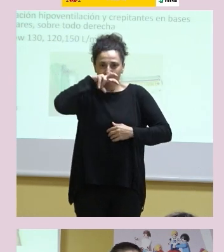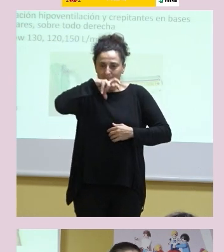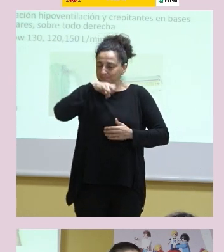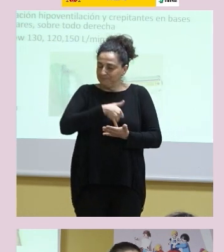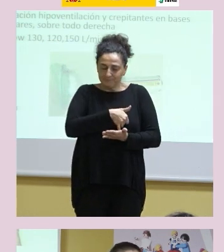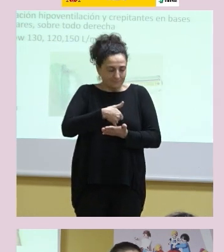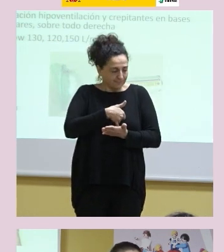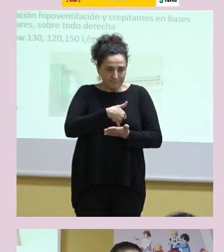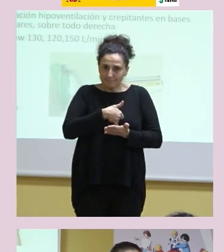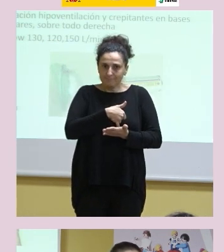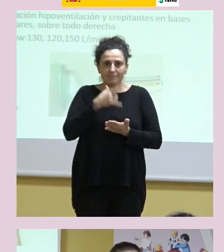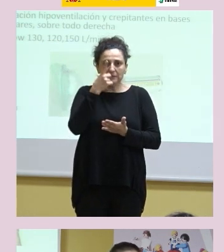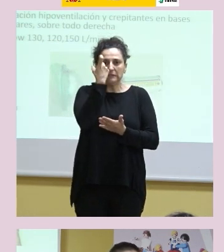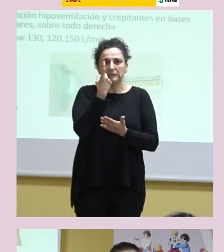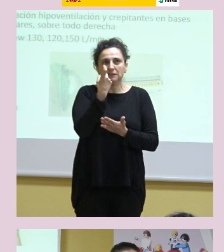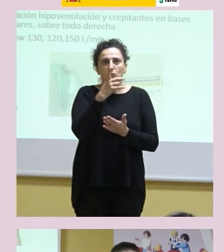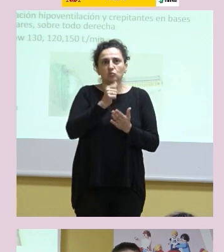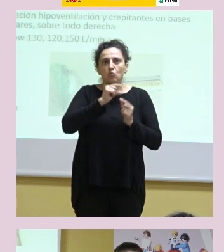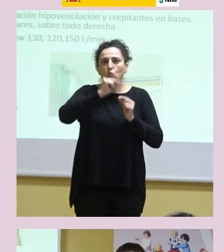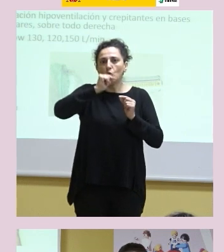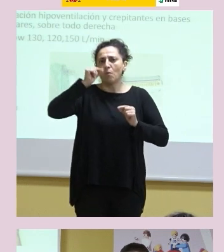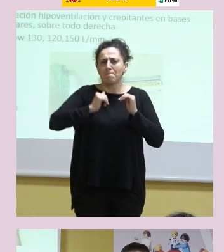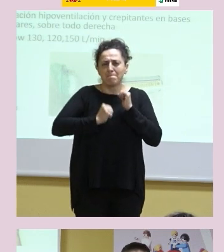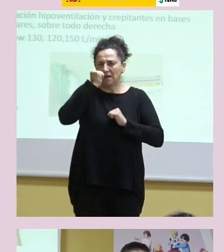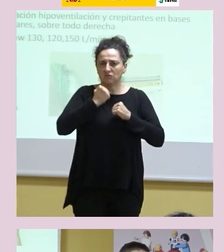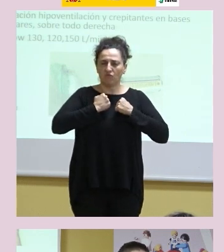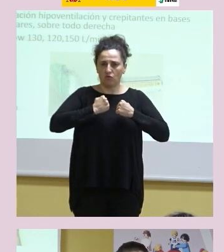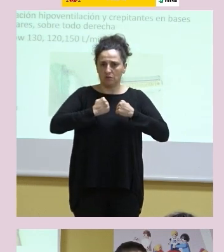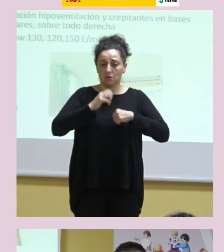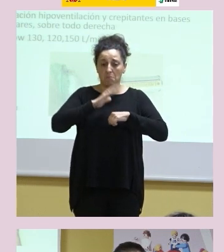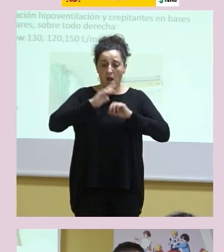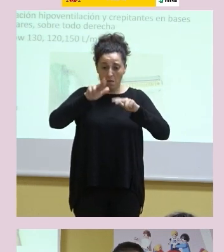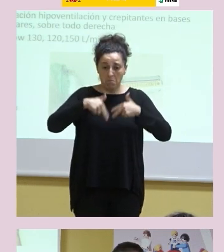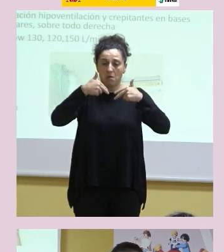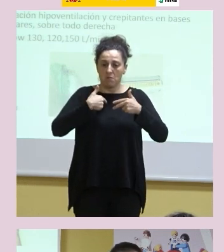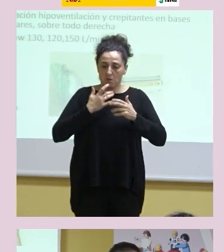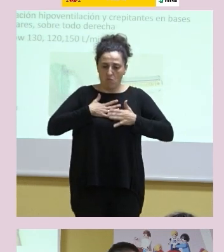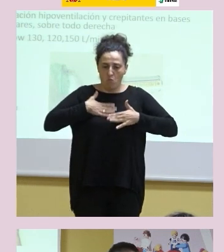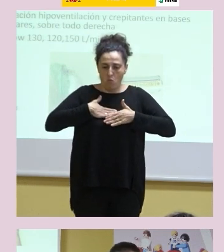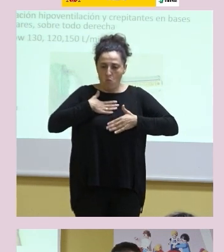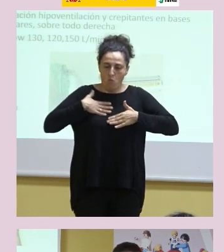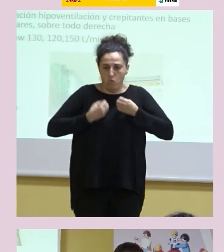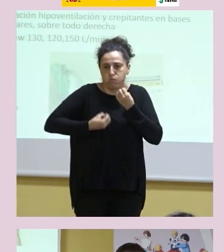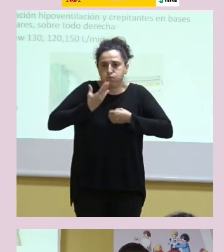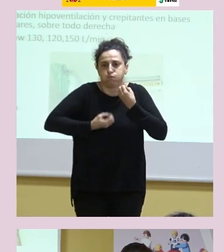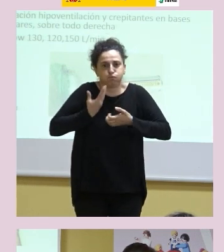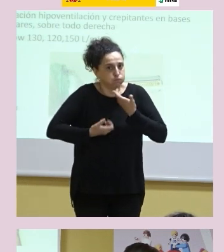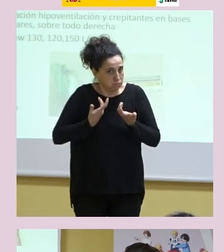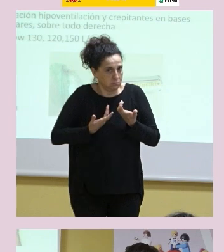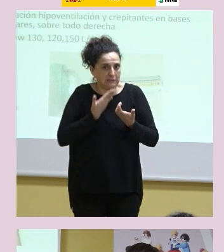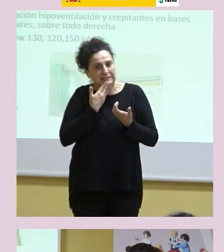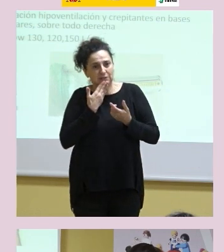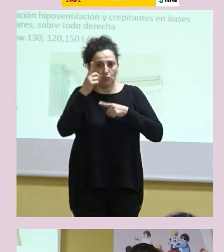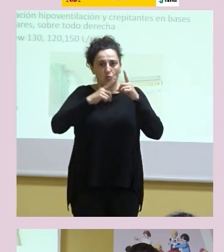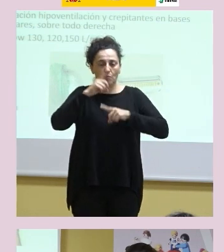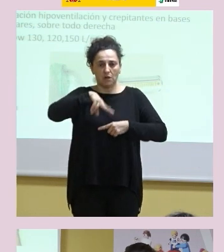débil, entonces bueno, necesitamos un pico flujo tos mucho más fuerte que nos permita movilizar secreciones en el caso de tener algún problema